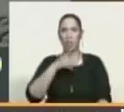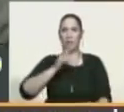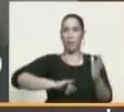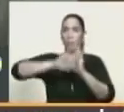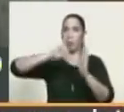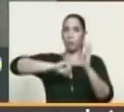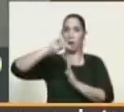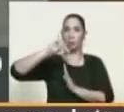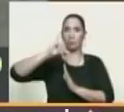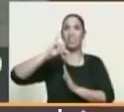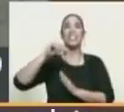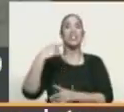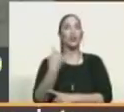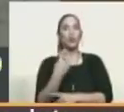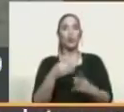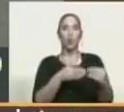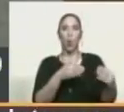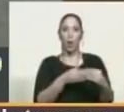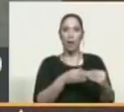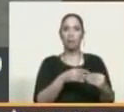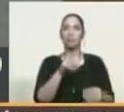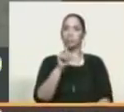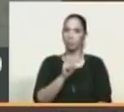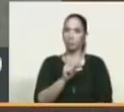el preferencial.